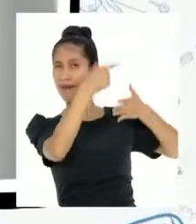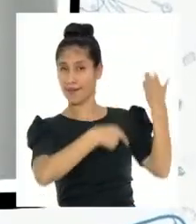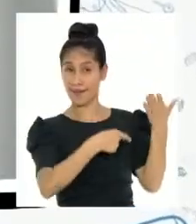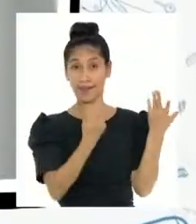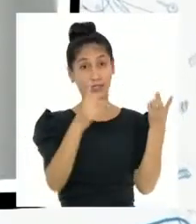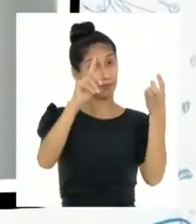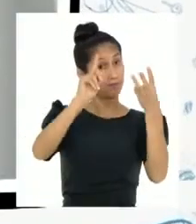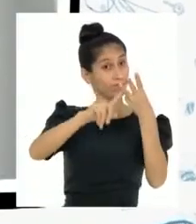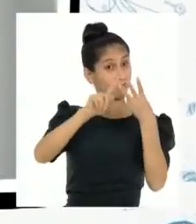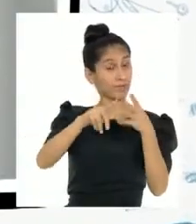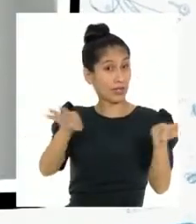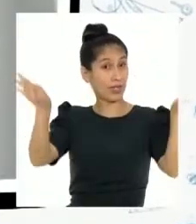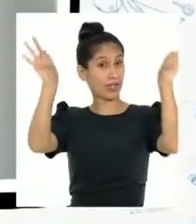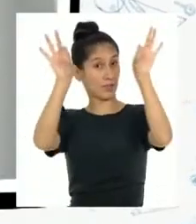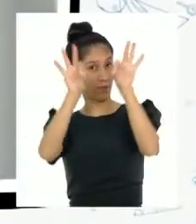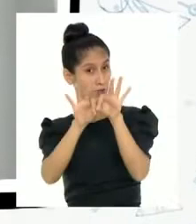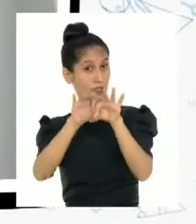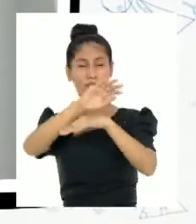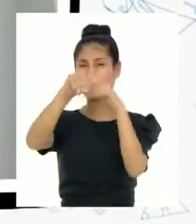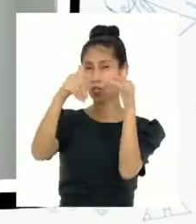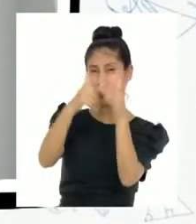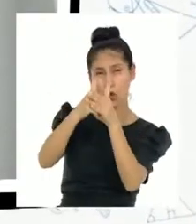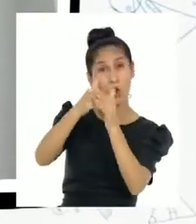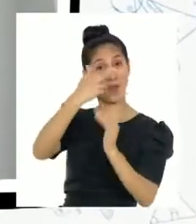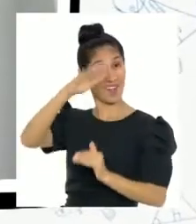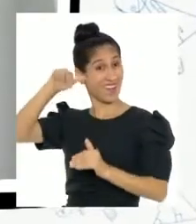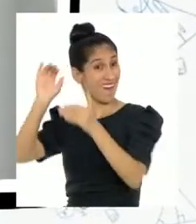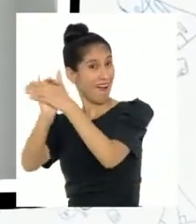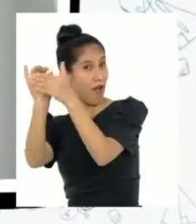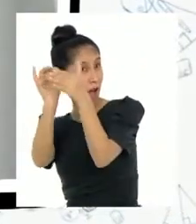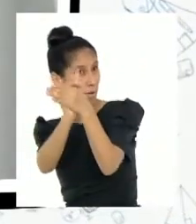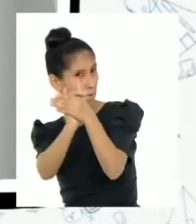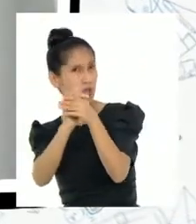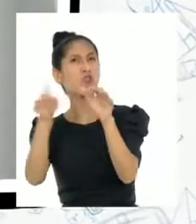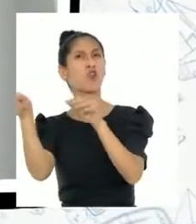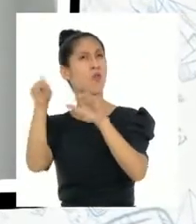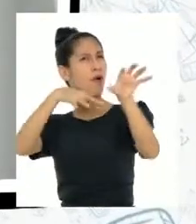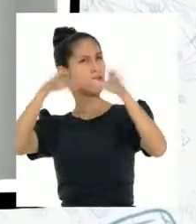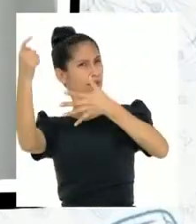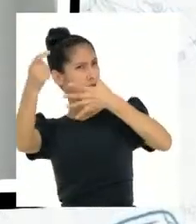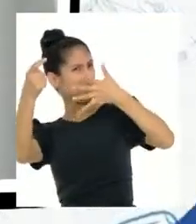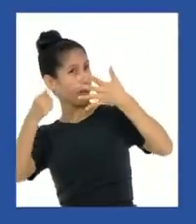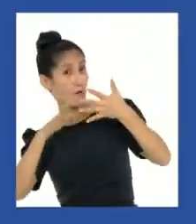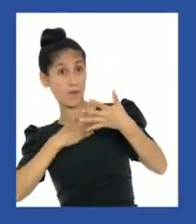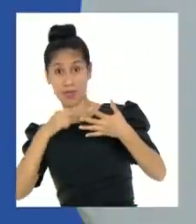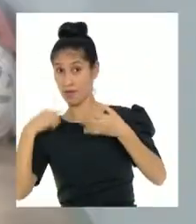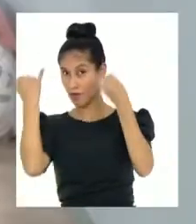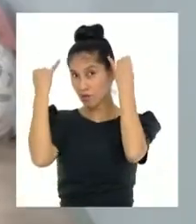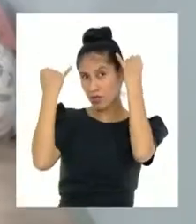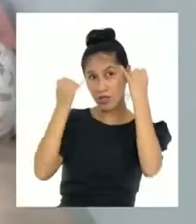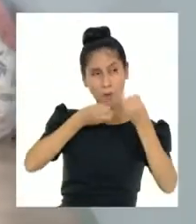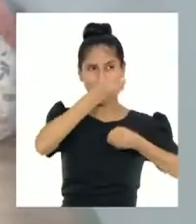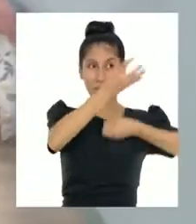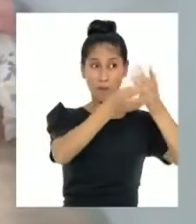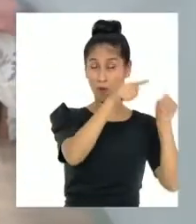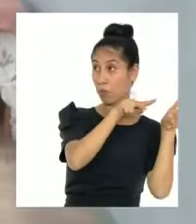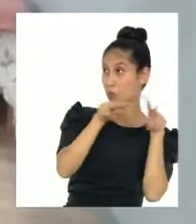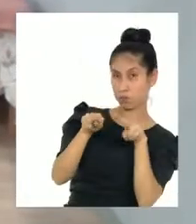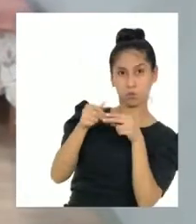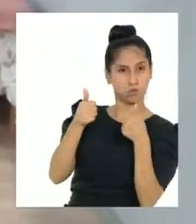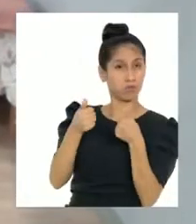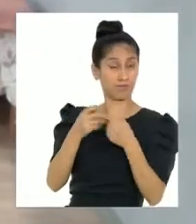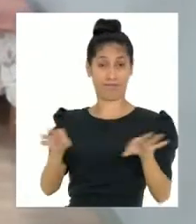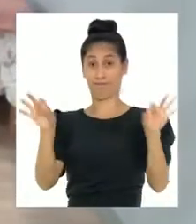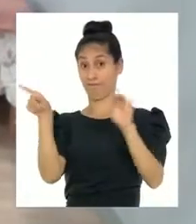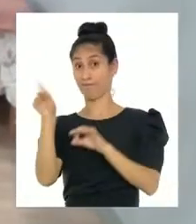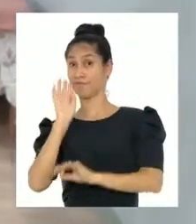en la participación escolar porque nos ayuda a justificar y sustentar la idea que estamos presentando. Interesante respuesta,